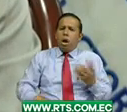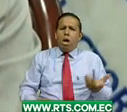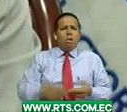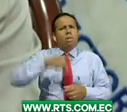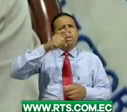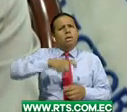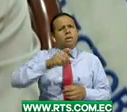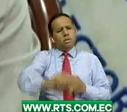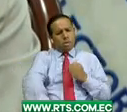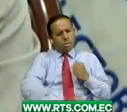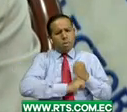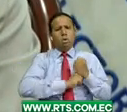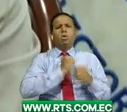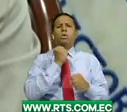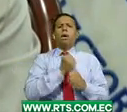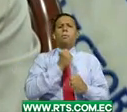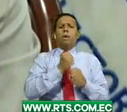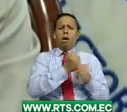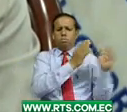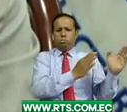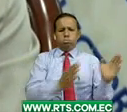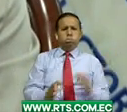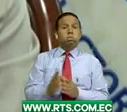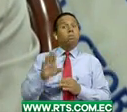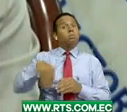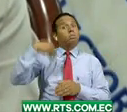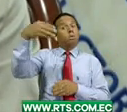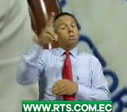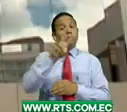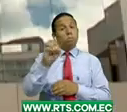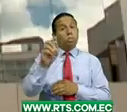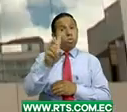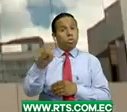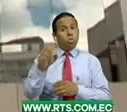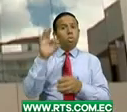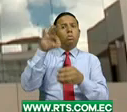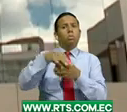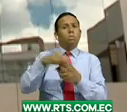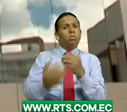organizar las elecciones de 2021 sí pone en riesgo las elecciones. A